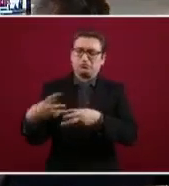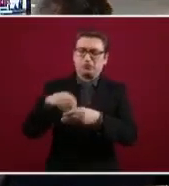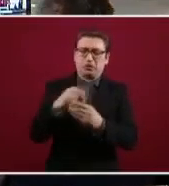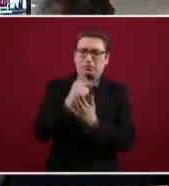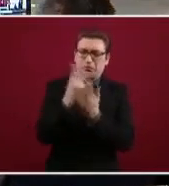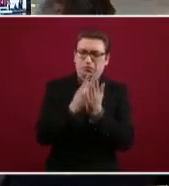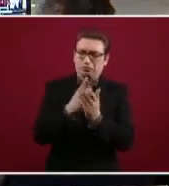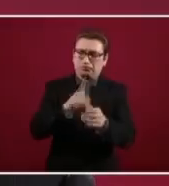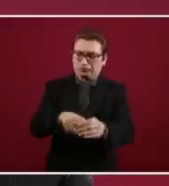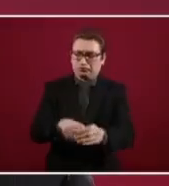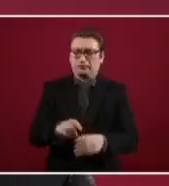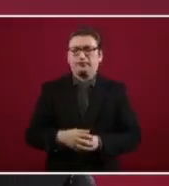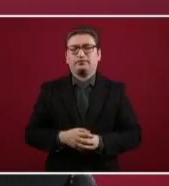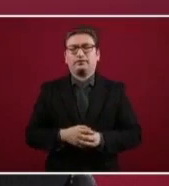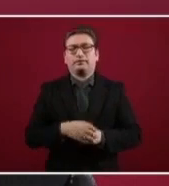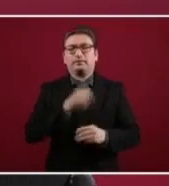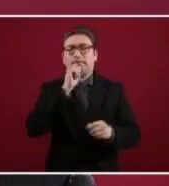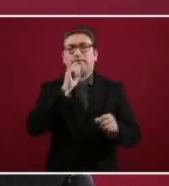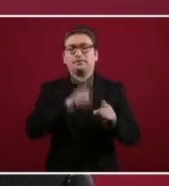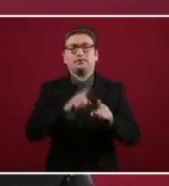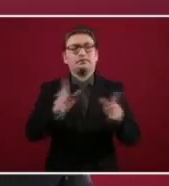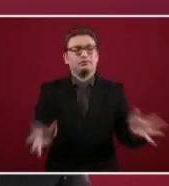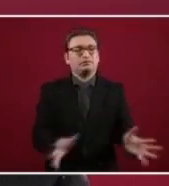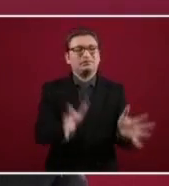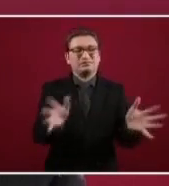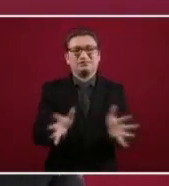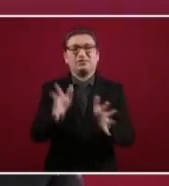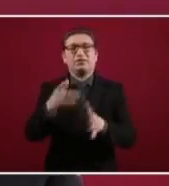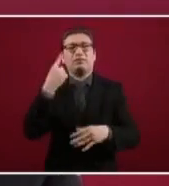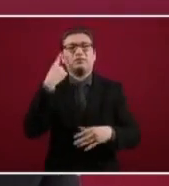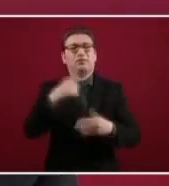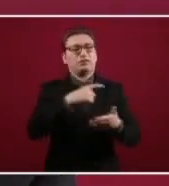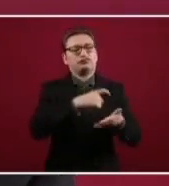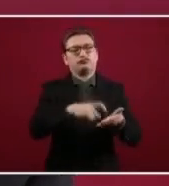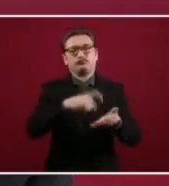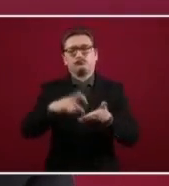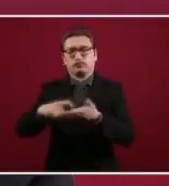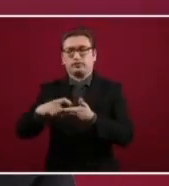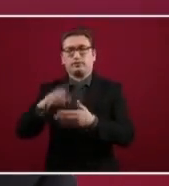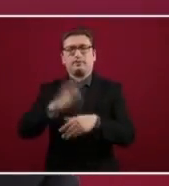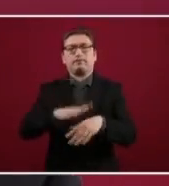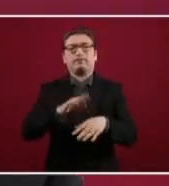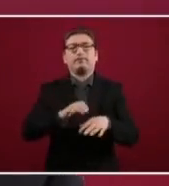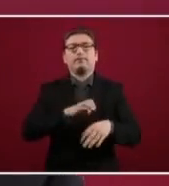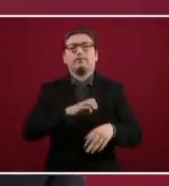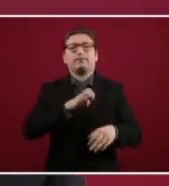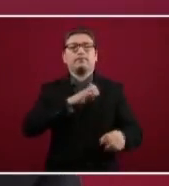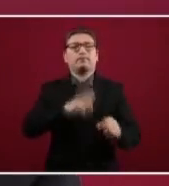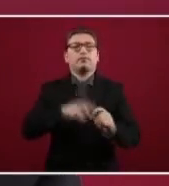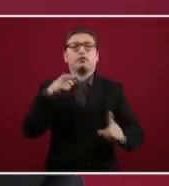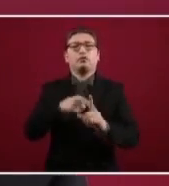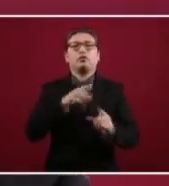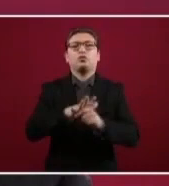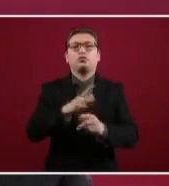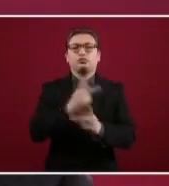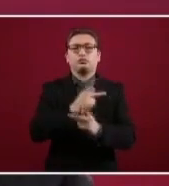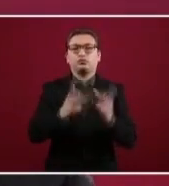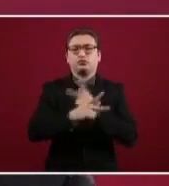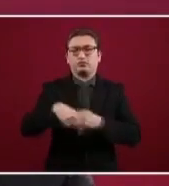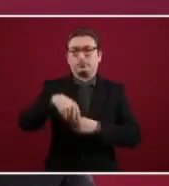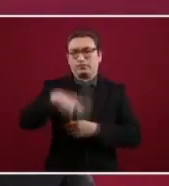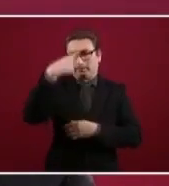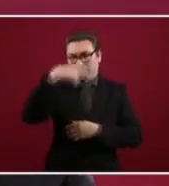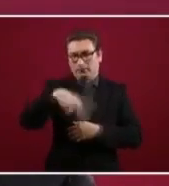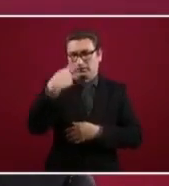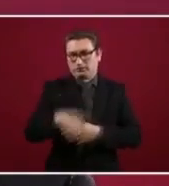programa también se promueve el consumo de manera especial de productos mexicanos o